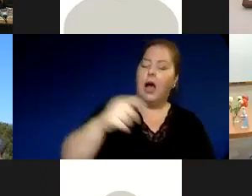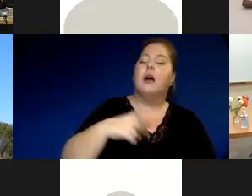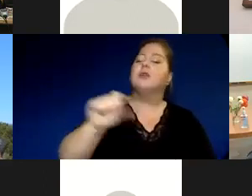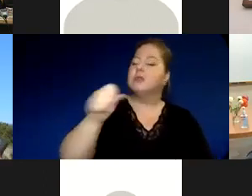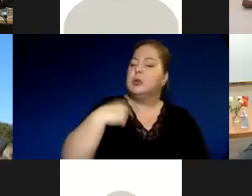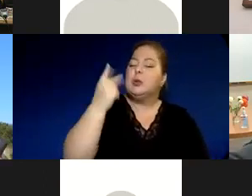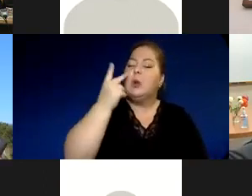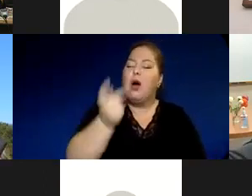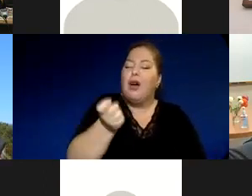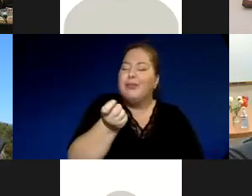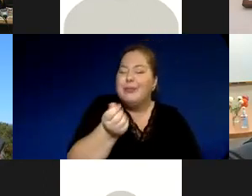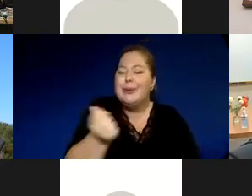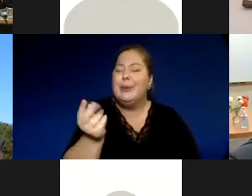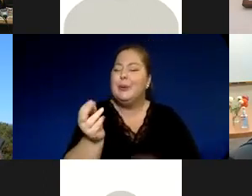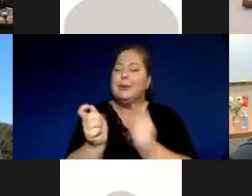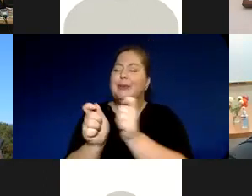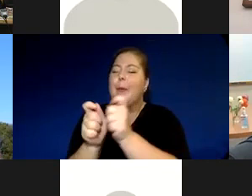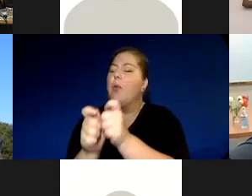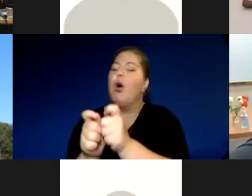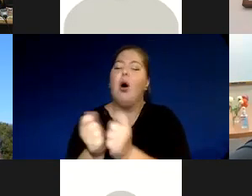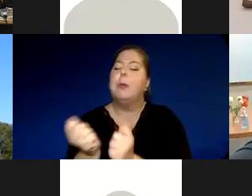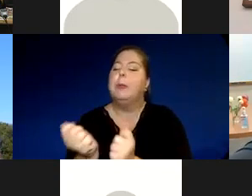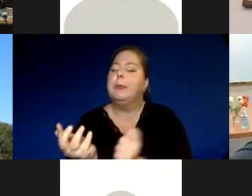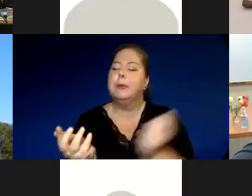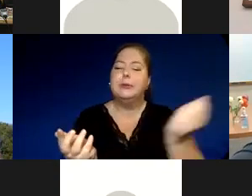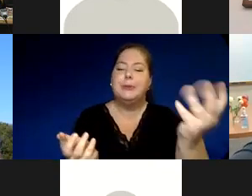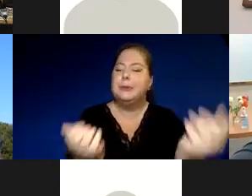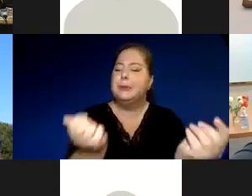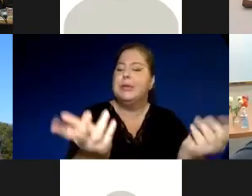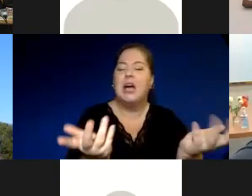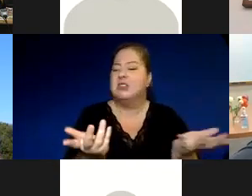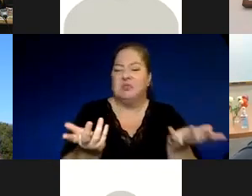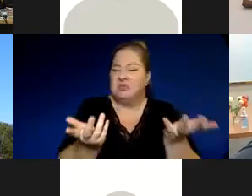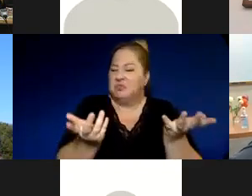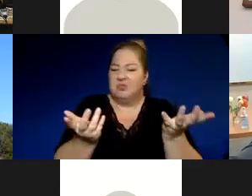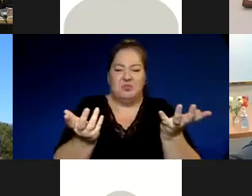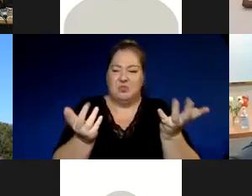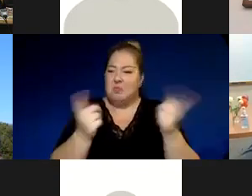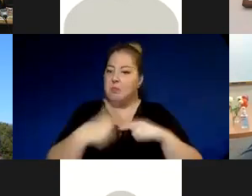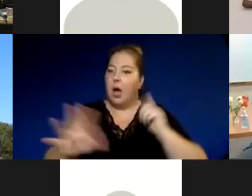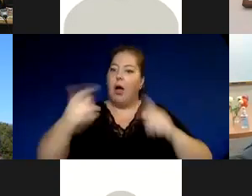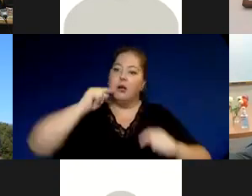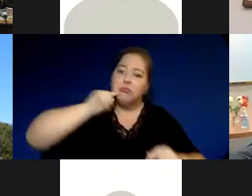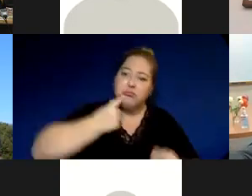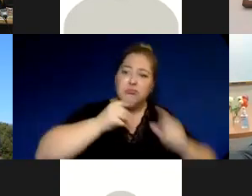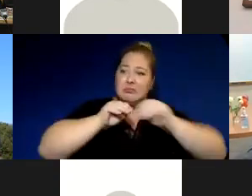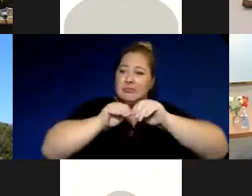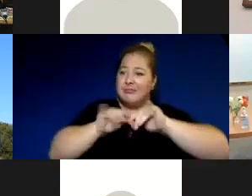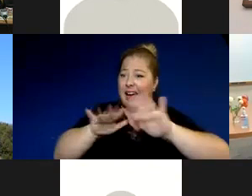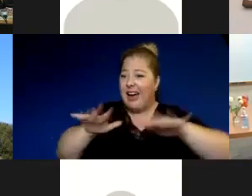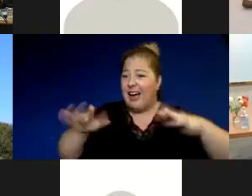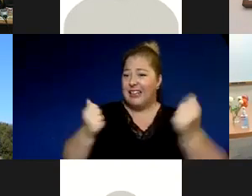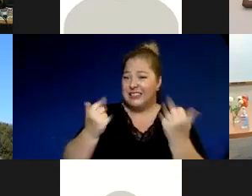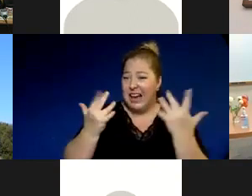aisladas. Pero en cuanto a algo que se haya salido